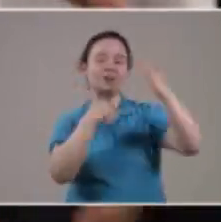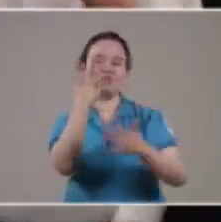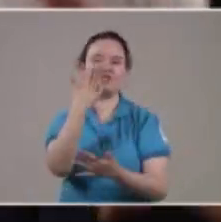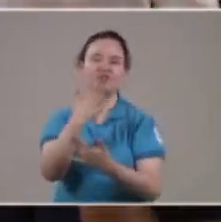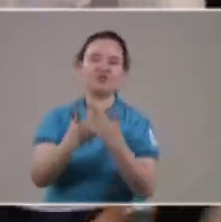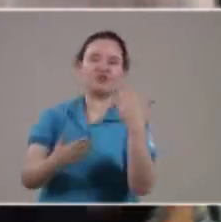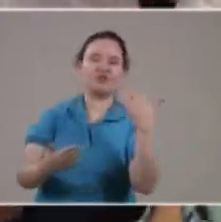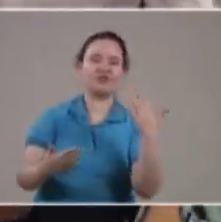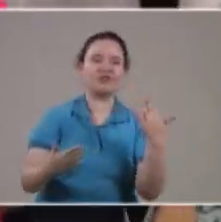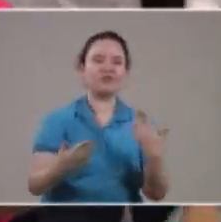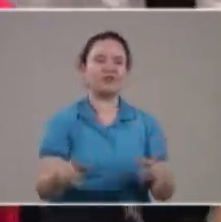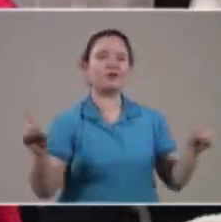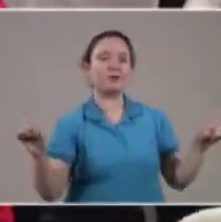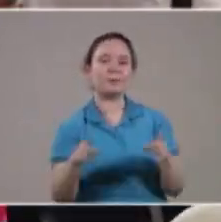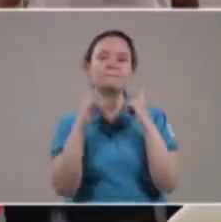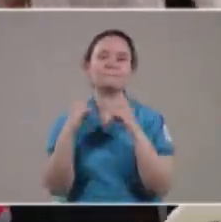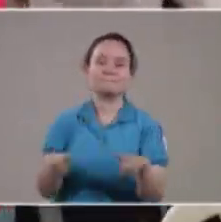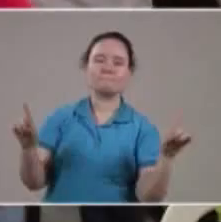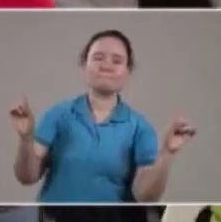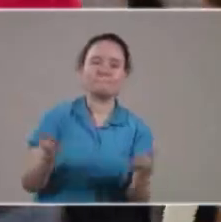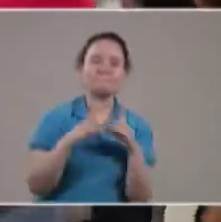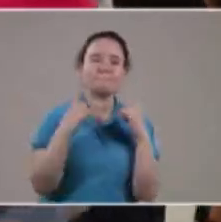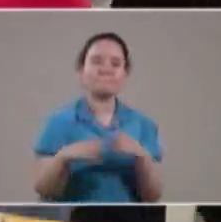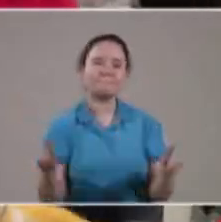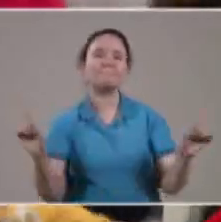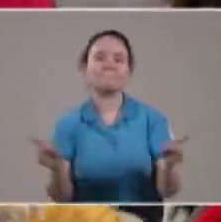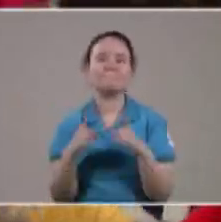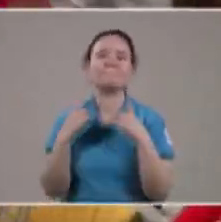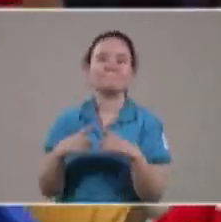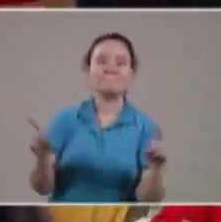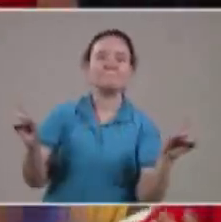al cielo yo voy.